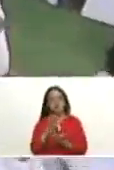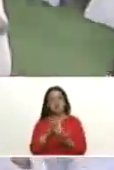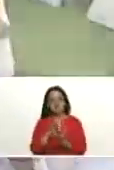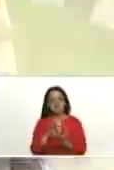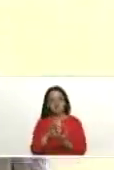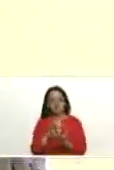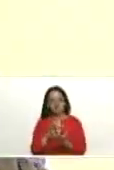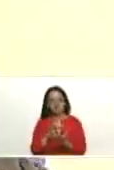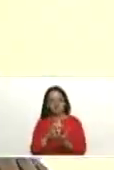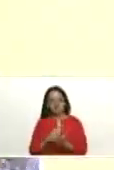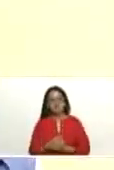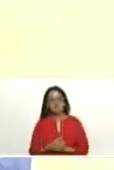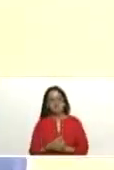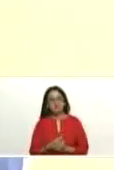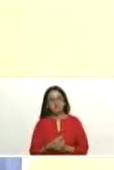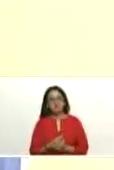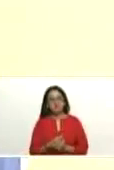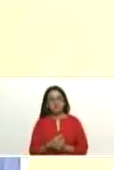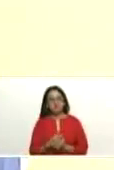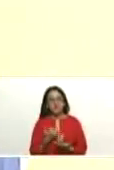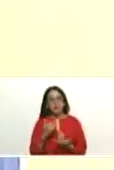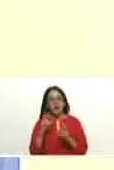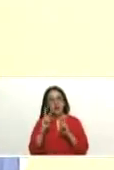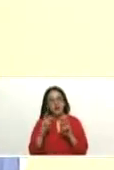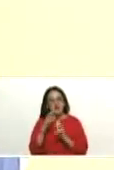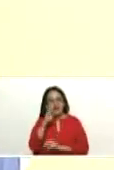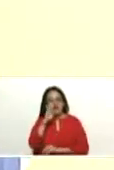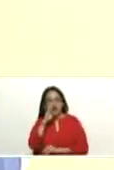¿verdad? Para que revisen su Facebook,